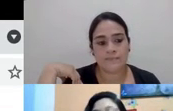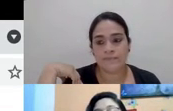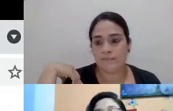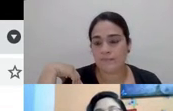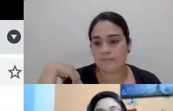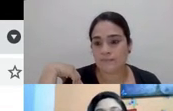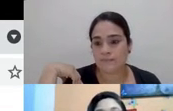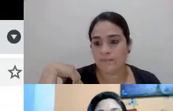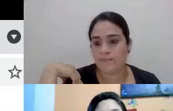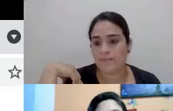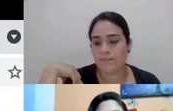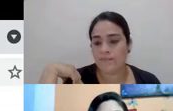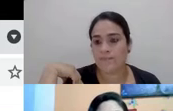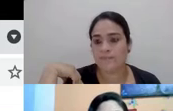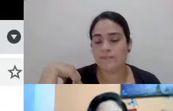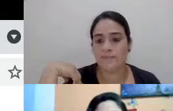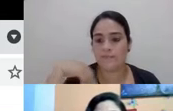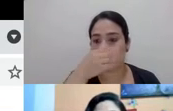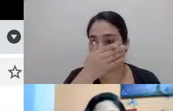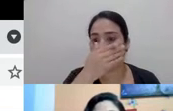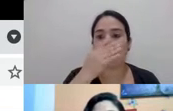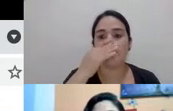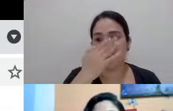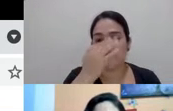David Galarza, no sé si esté aquí. Disculpe, pregunta.